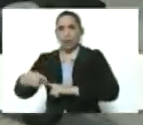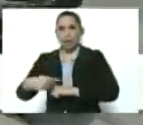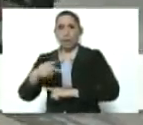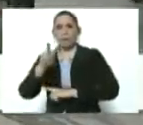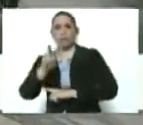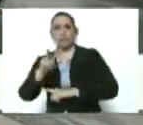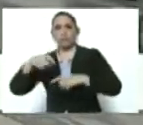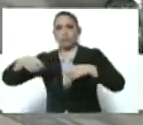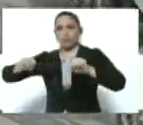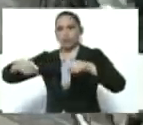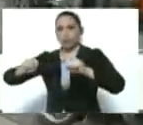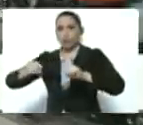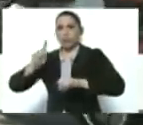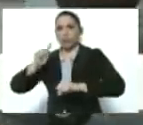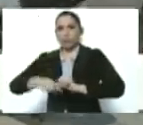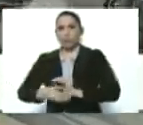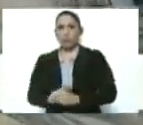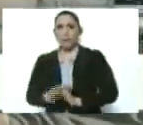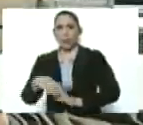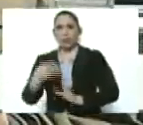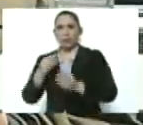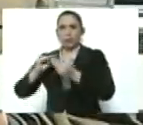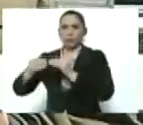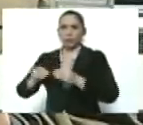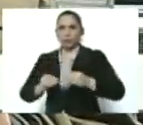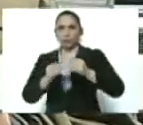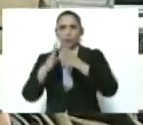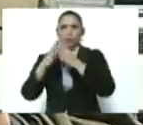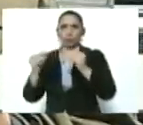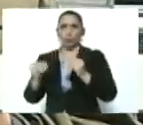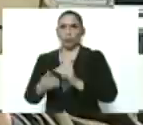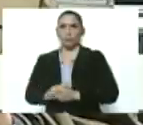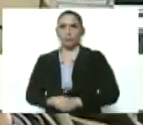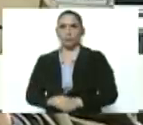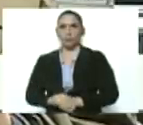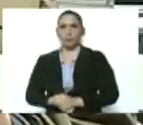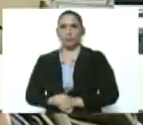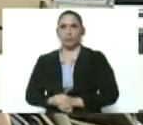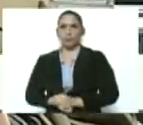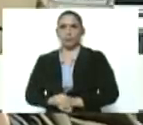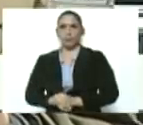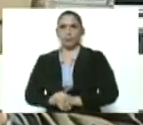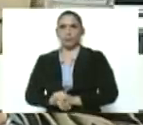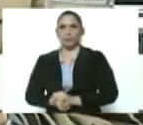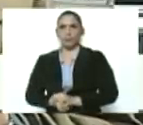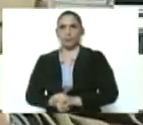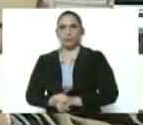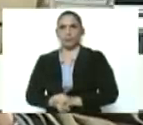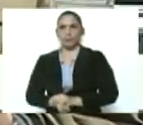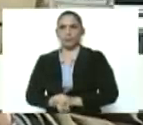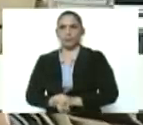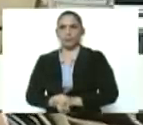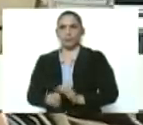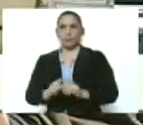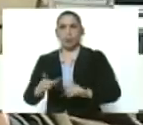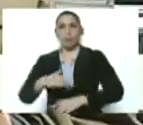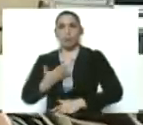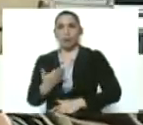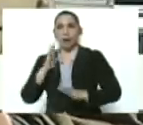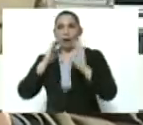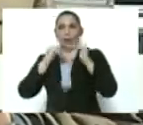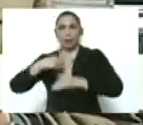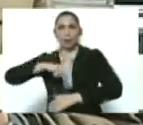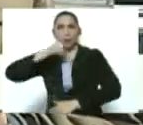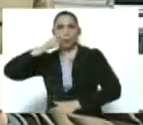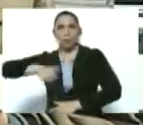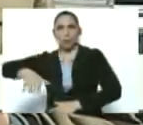ruedas y hemos podido acondicionar todo este equipamiento a través además de la adversidad para poder atender a nuestro